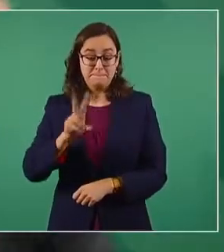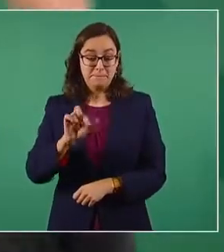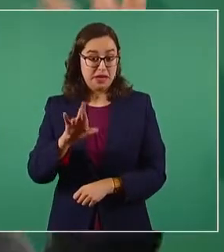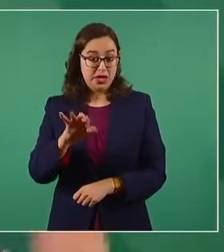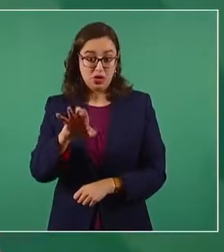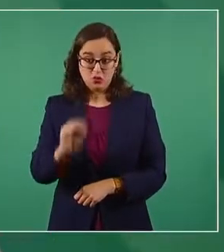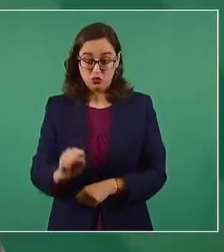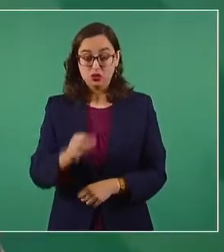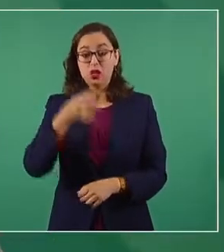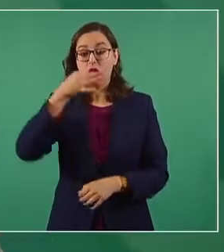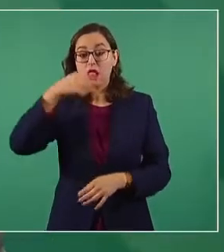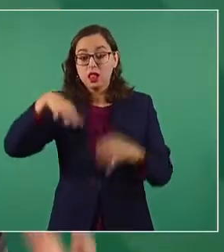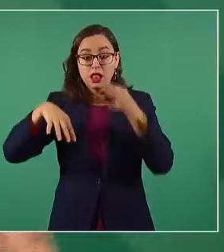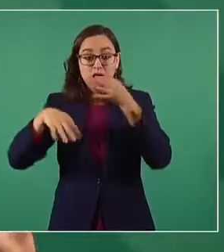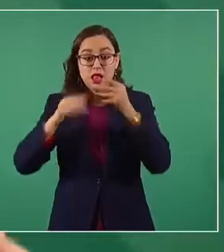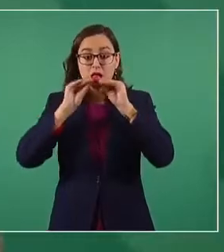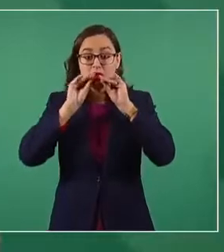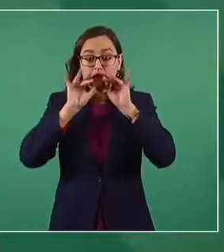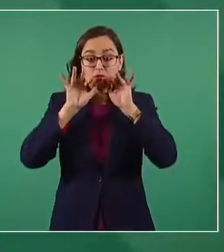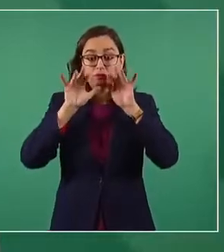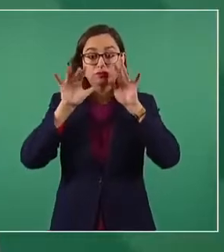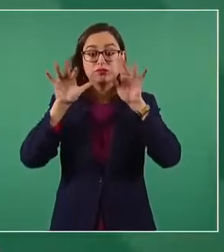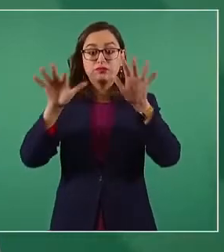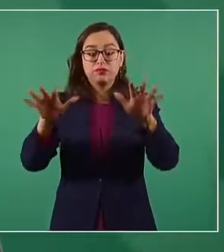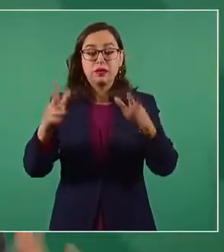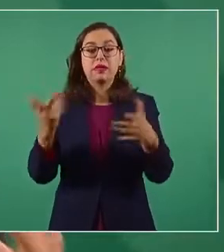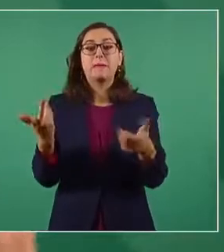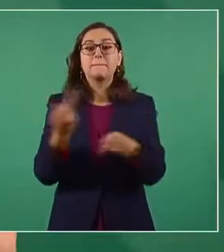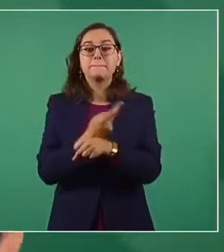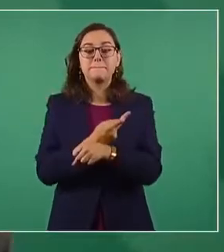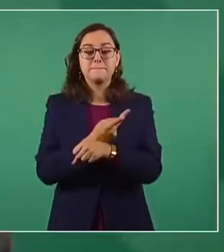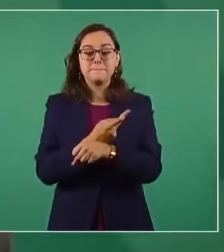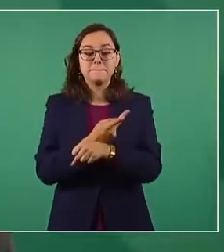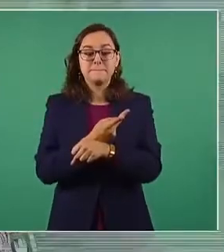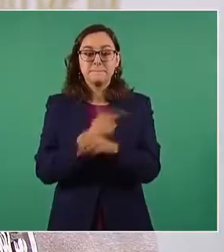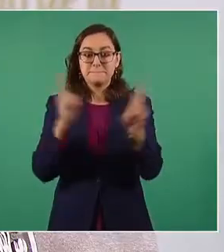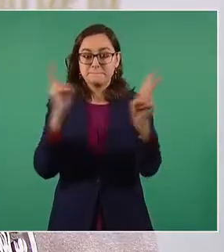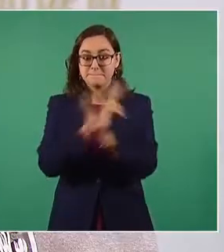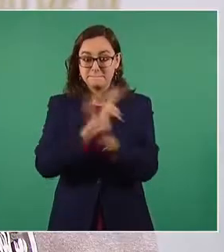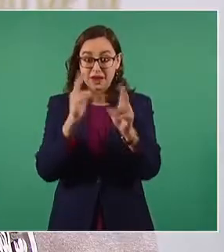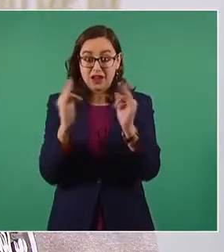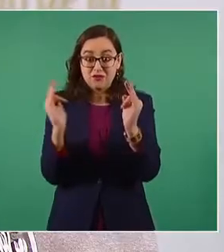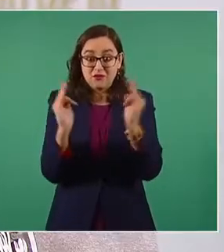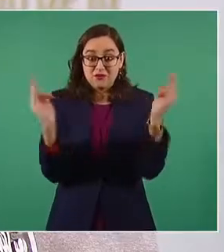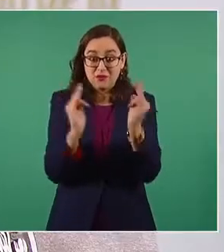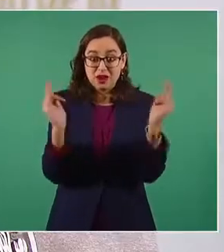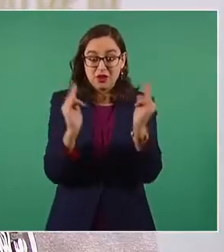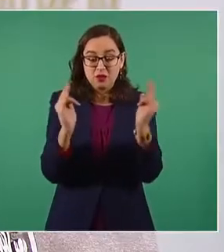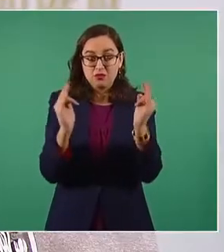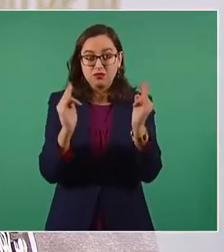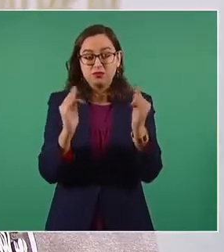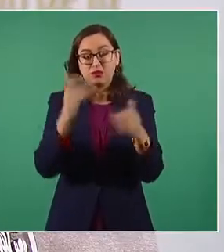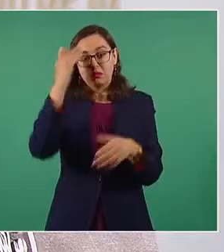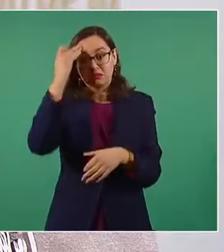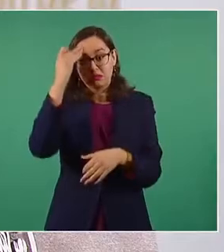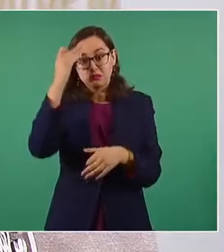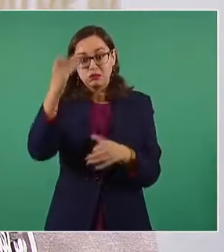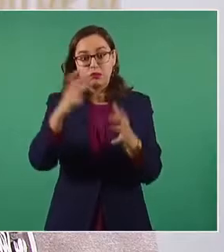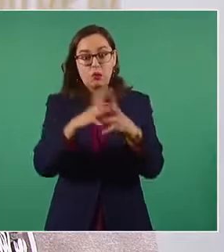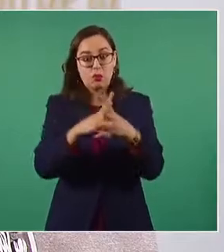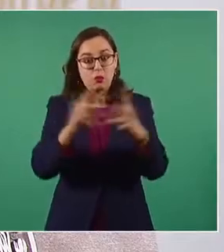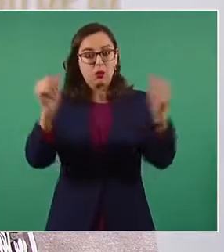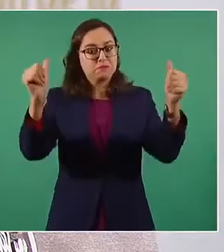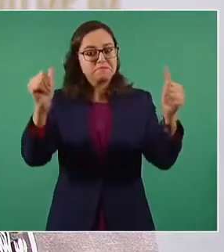gotas, gotículas, aerosoles, duran más tiempo en clima frío que en clima caliente, porque no se